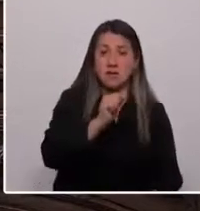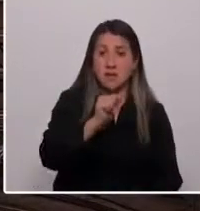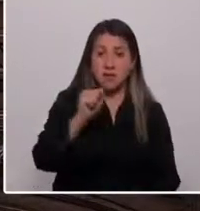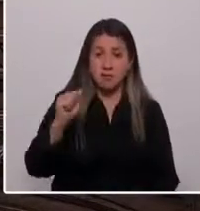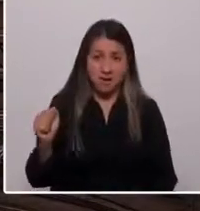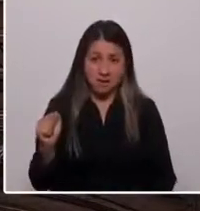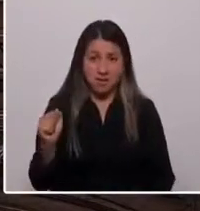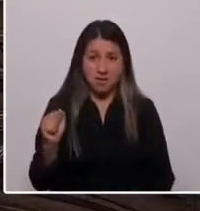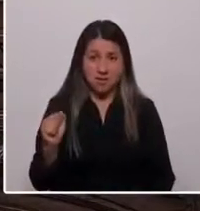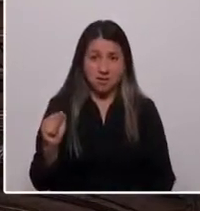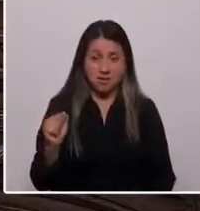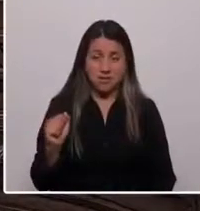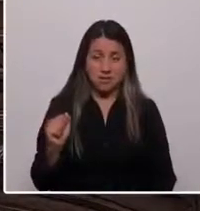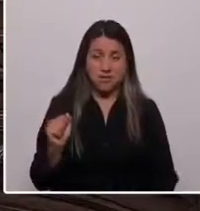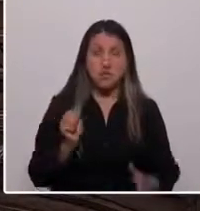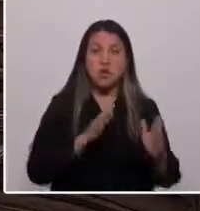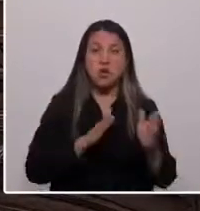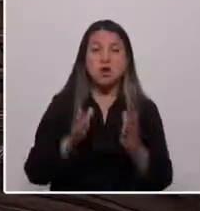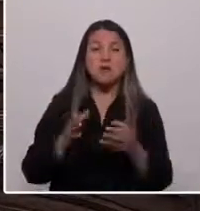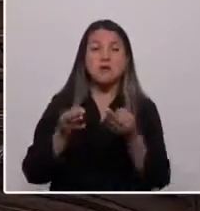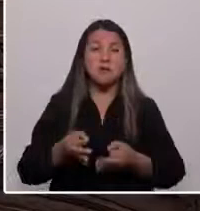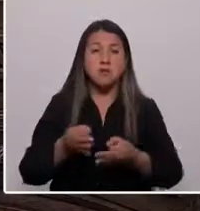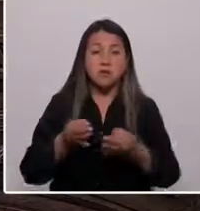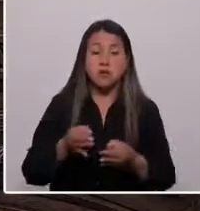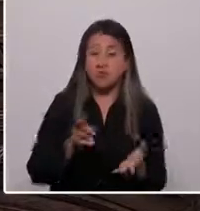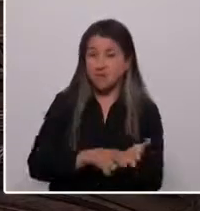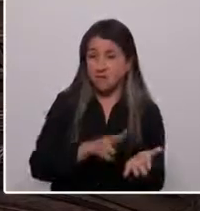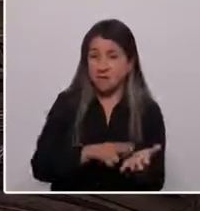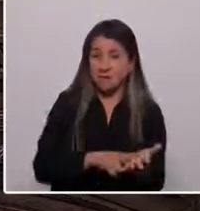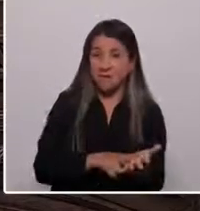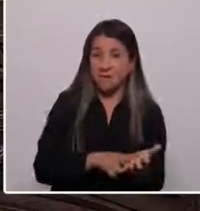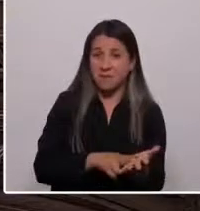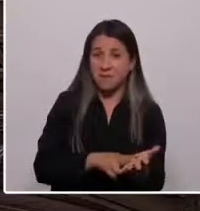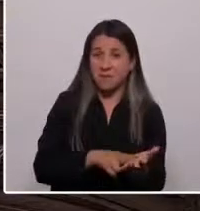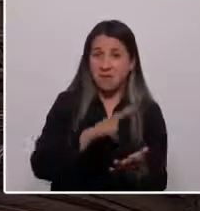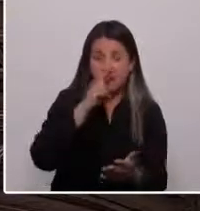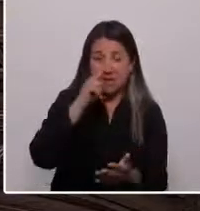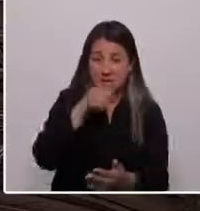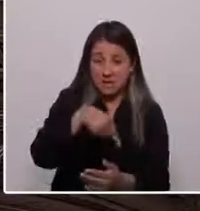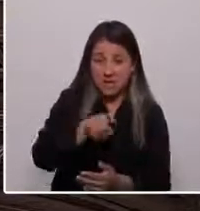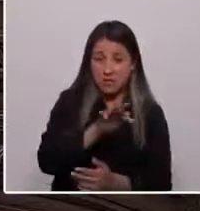seguridad la verdad es que sin ellas